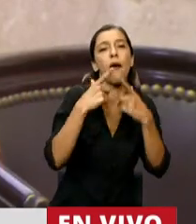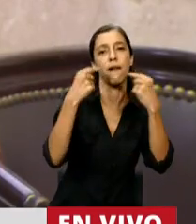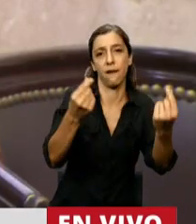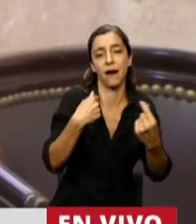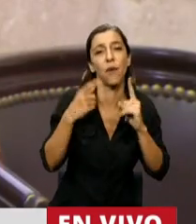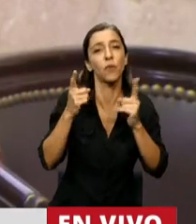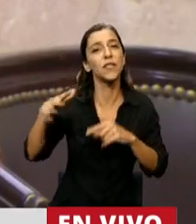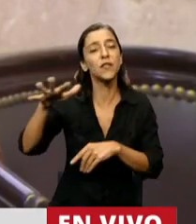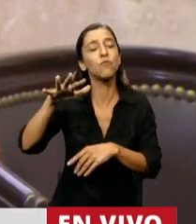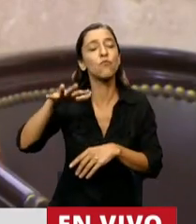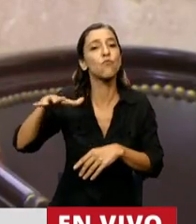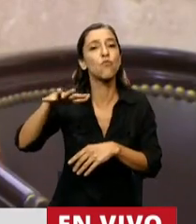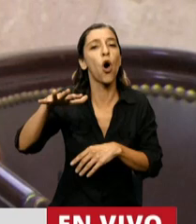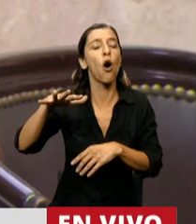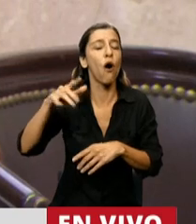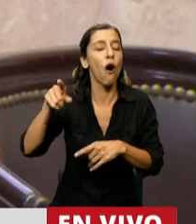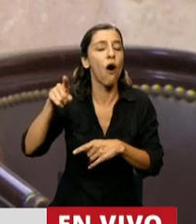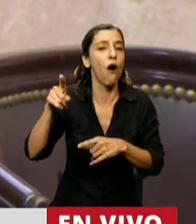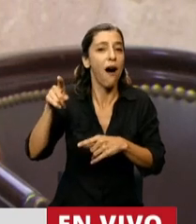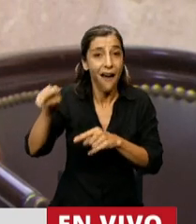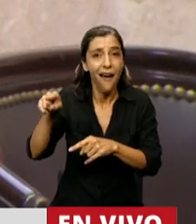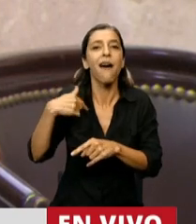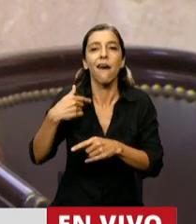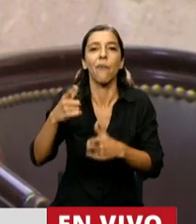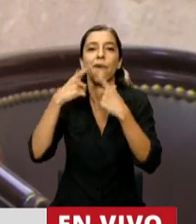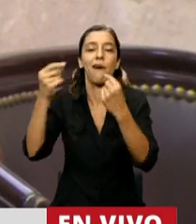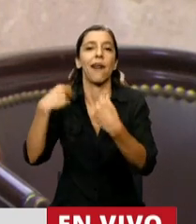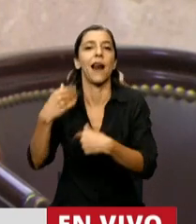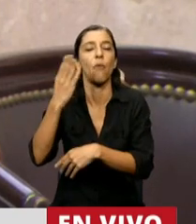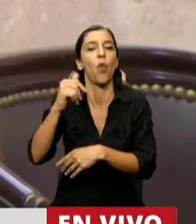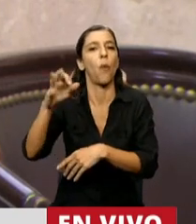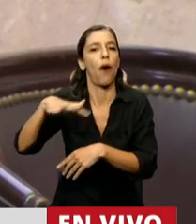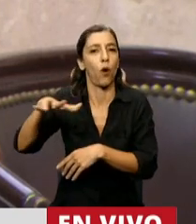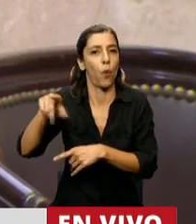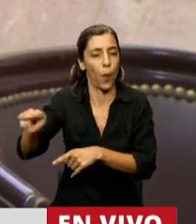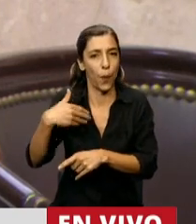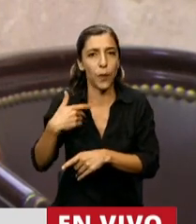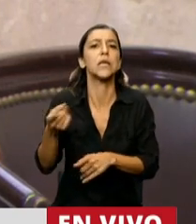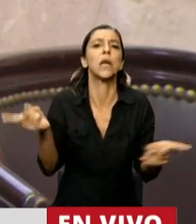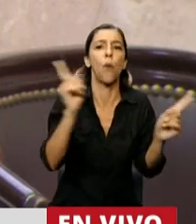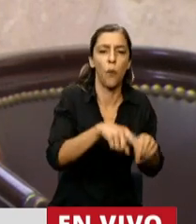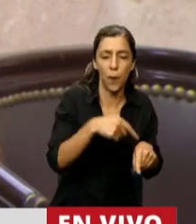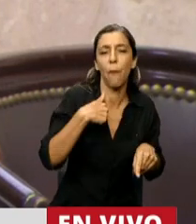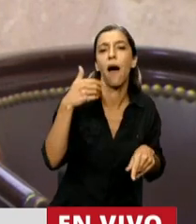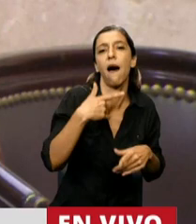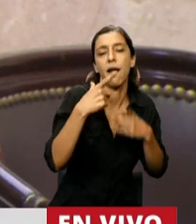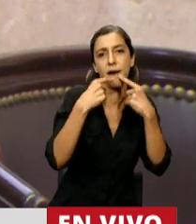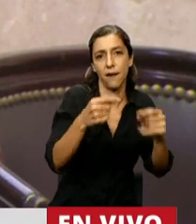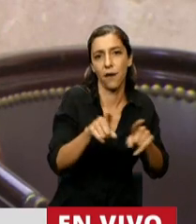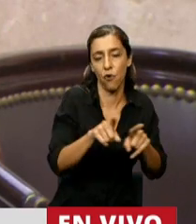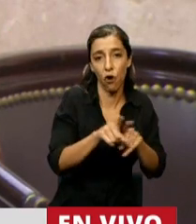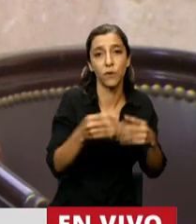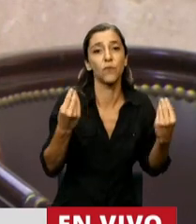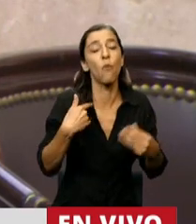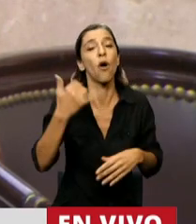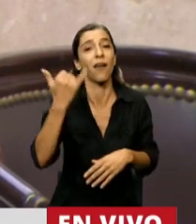Provincia, trabajadores del Banco Provincia que aportan un 14 y un 19% para su caja jubilatoria y una caja que aportan